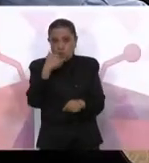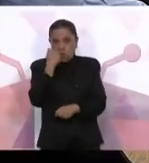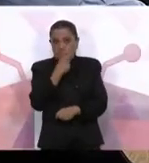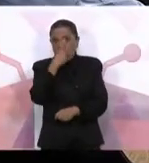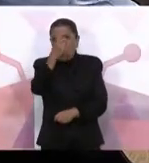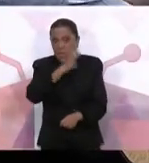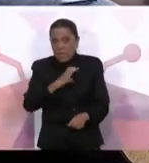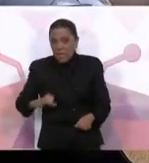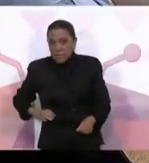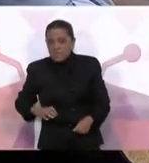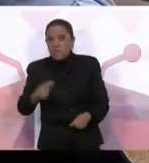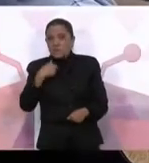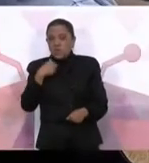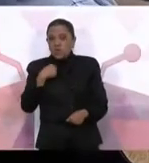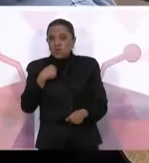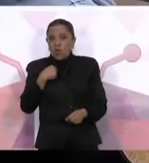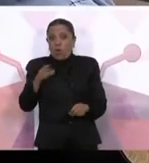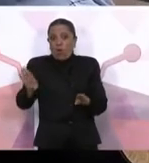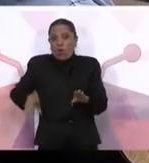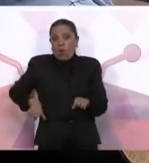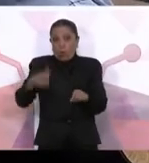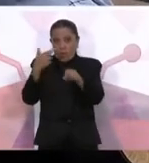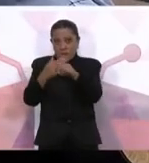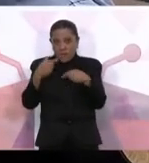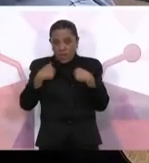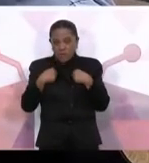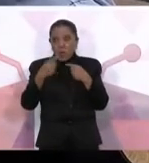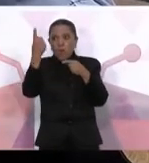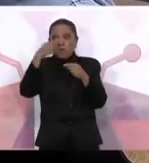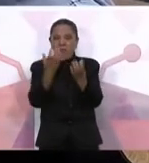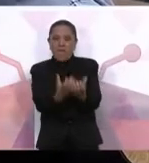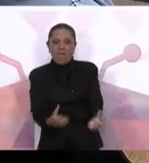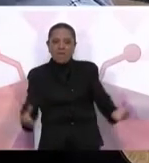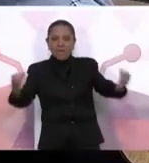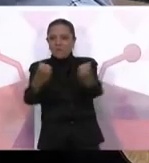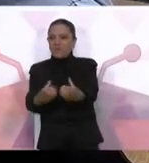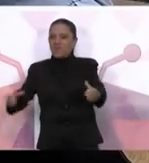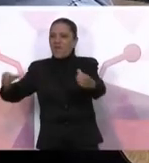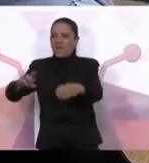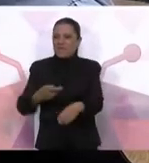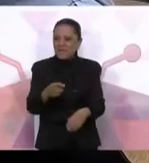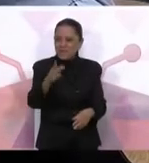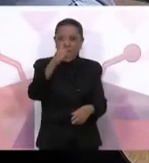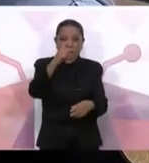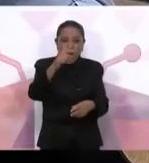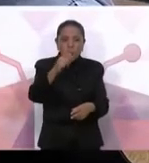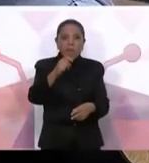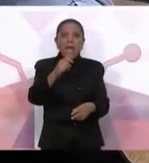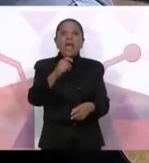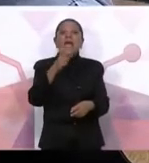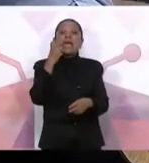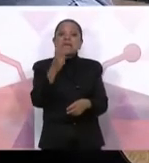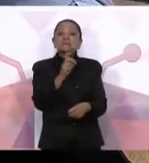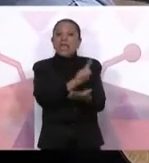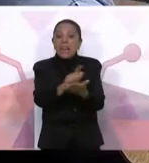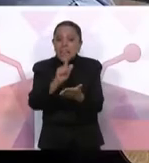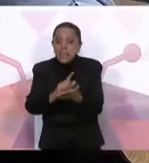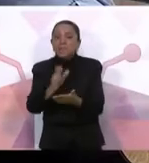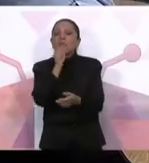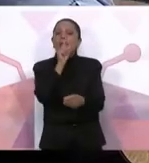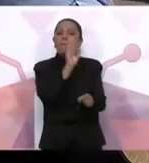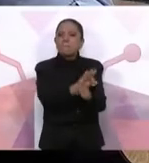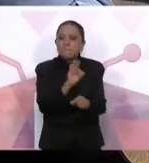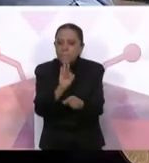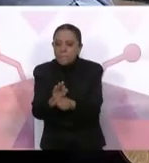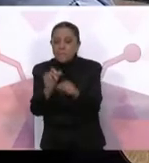propio como gobernador para que las cuencas hidrológicas de morelos no sólo estén limpias estén protegidas son zonas en donde